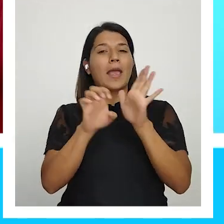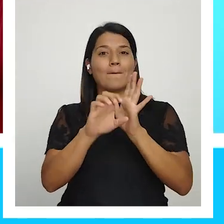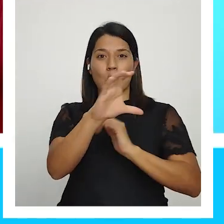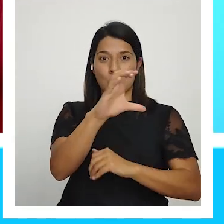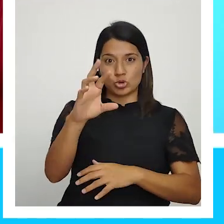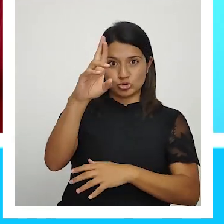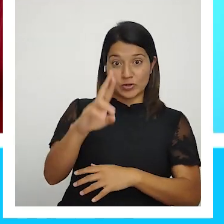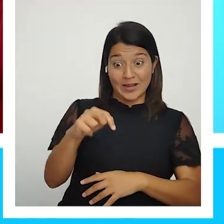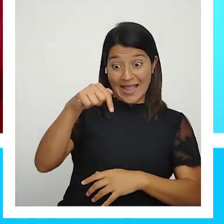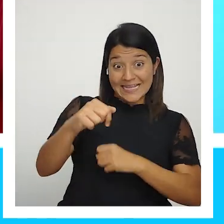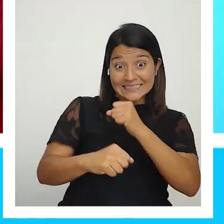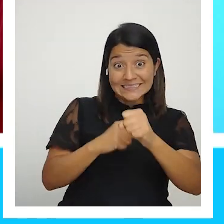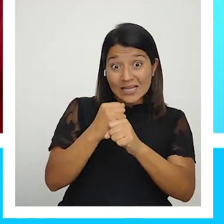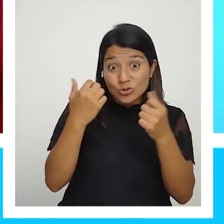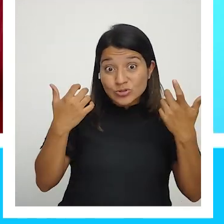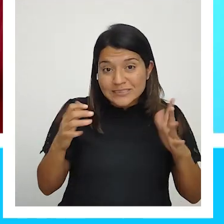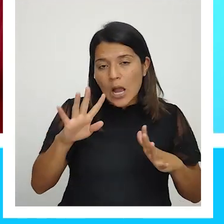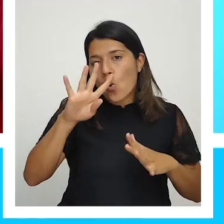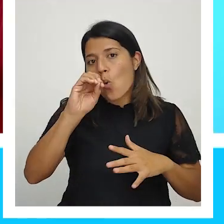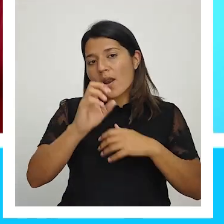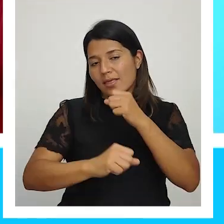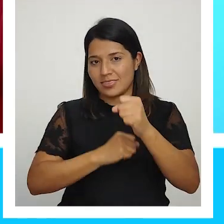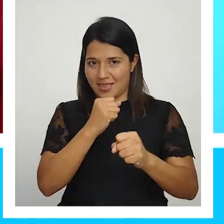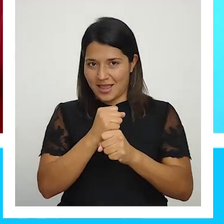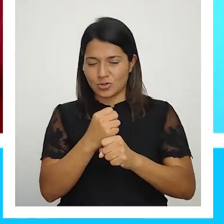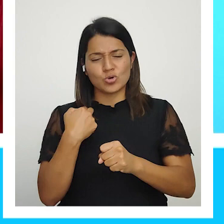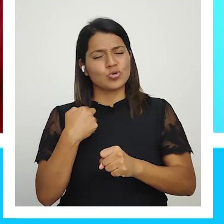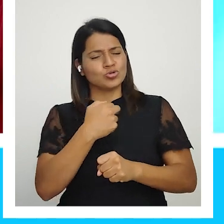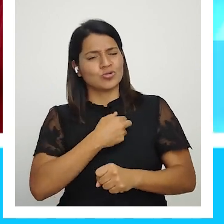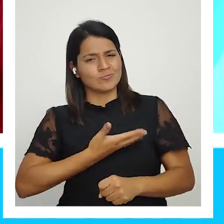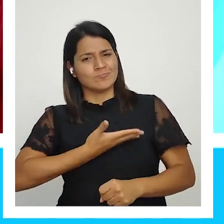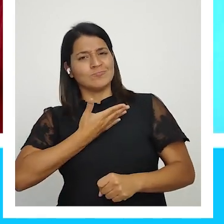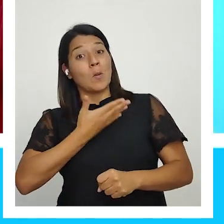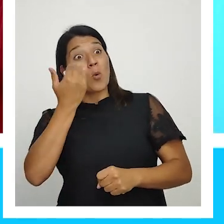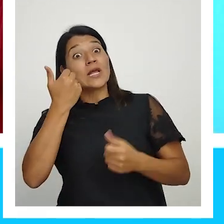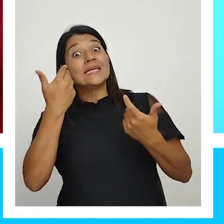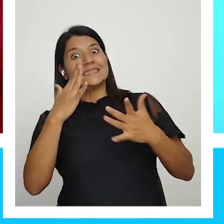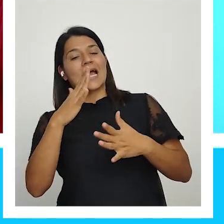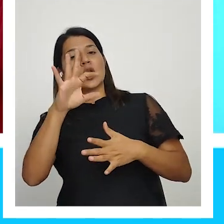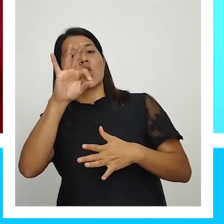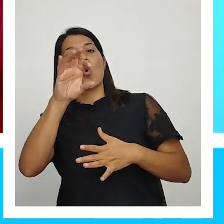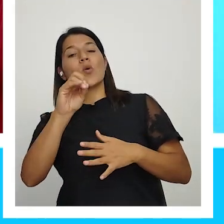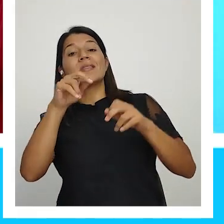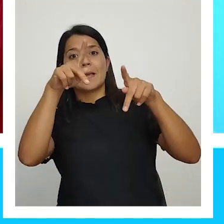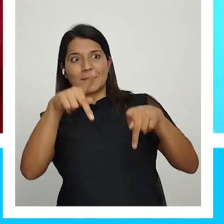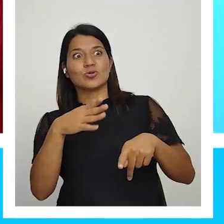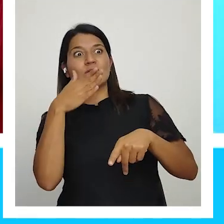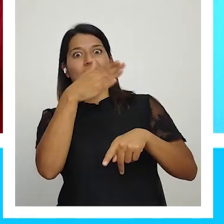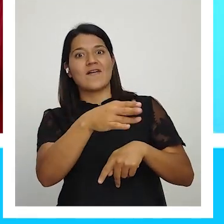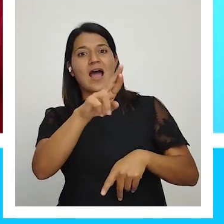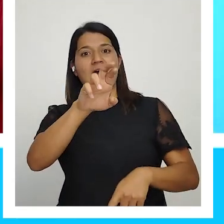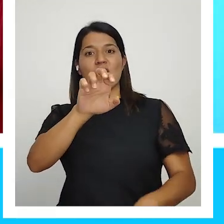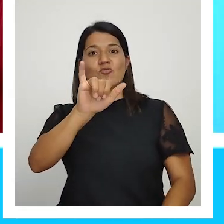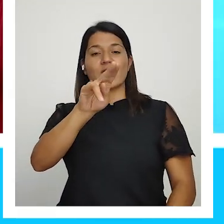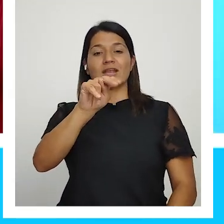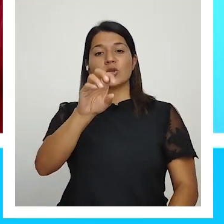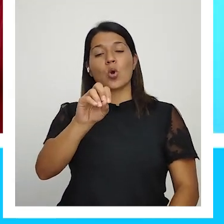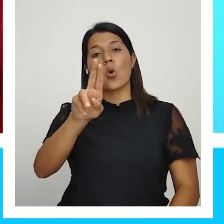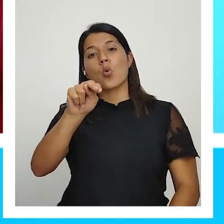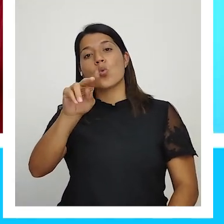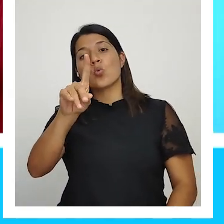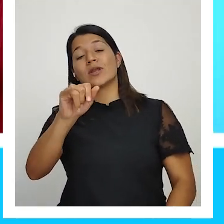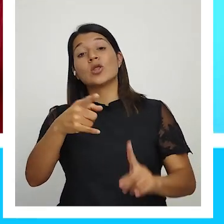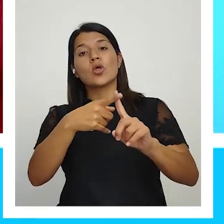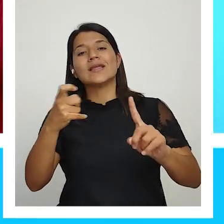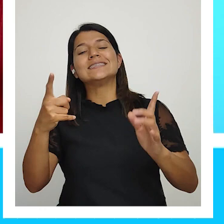aniversario de la beca y nos honra mucho decir que ya hemos enviado a más de 90 personas al Reino Unido desde 1983 para que puedan pues, hacer así